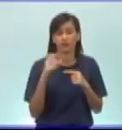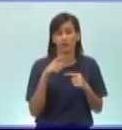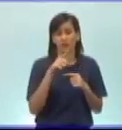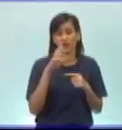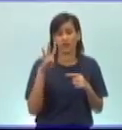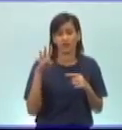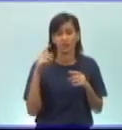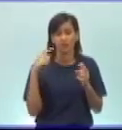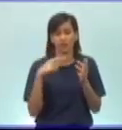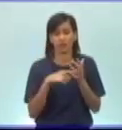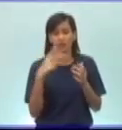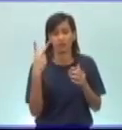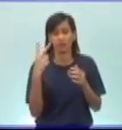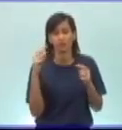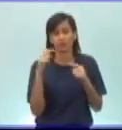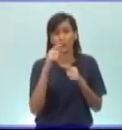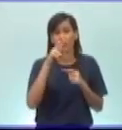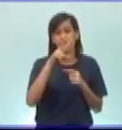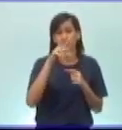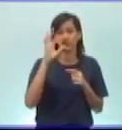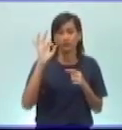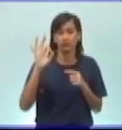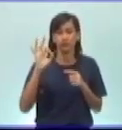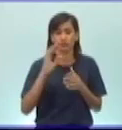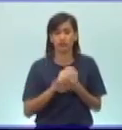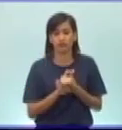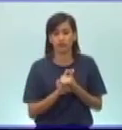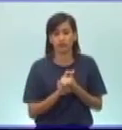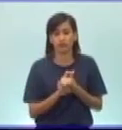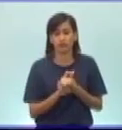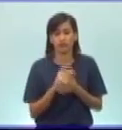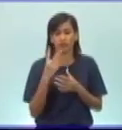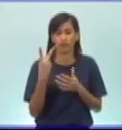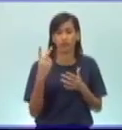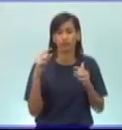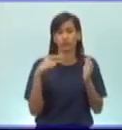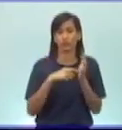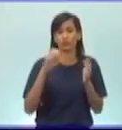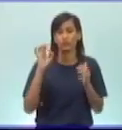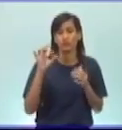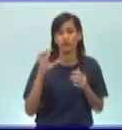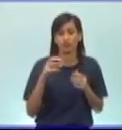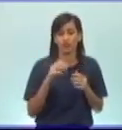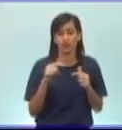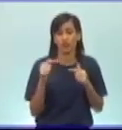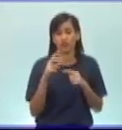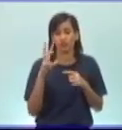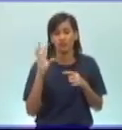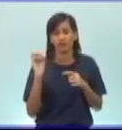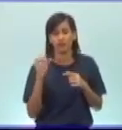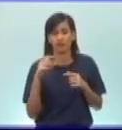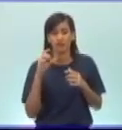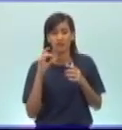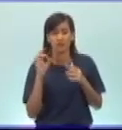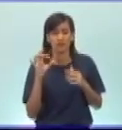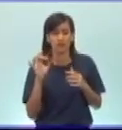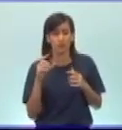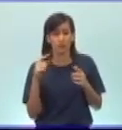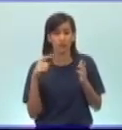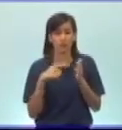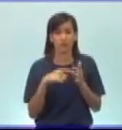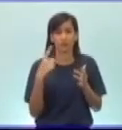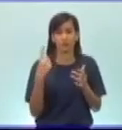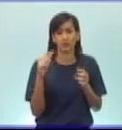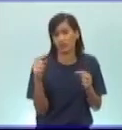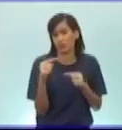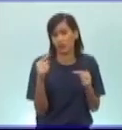por 2 es igual a 28, que 2 por 15 es igual a 30, por lo tanto 15 por 1 es igual